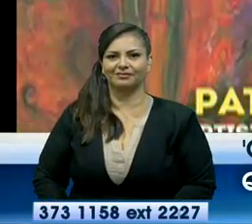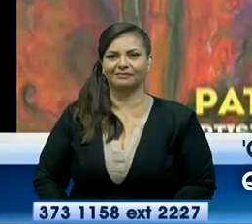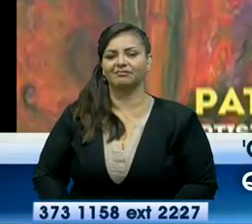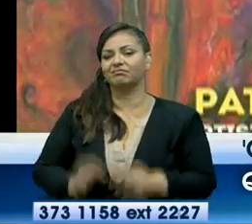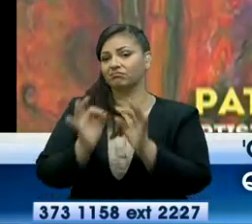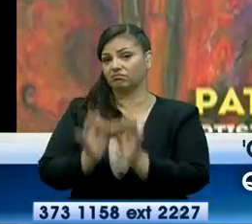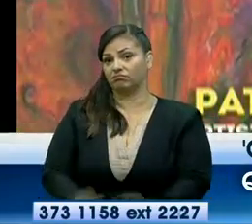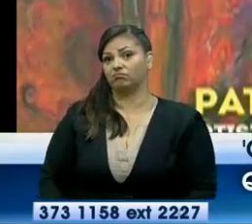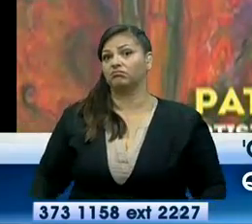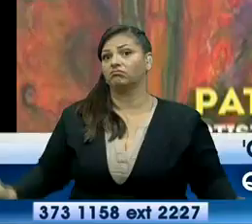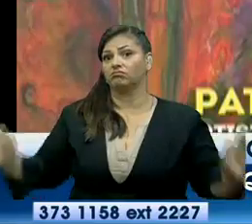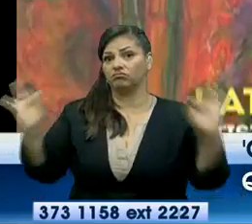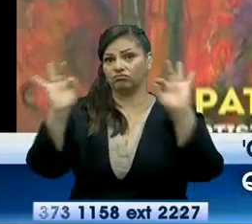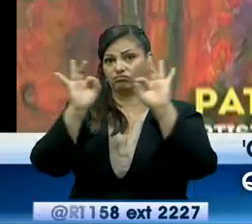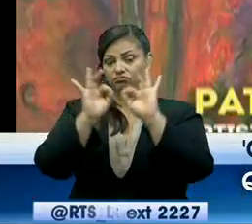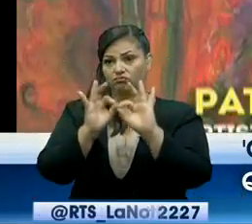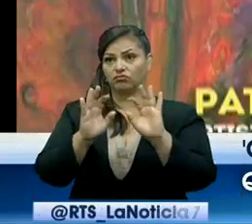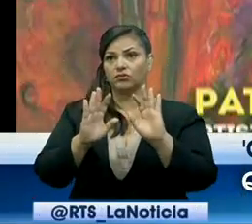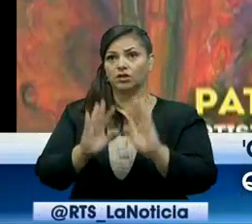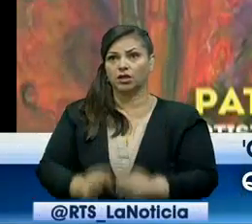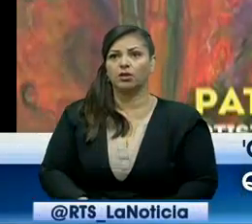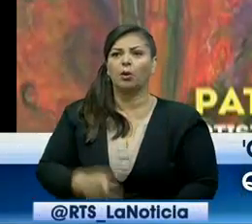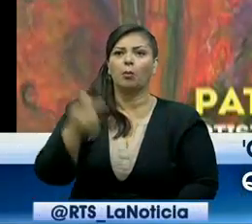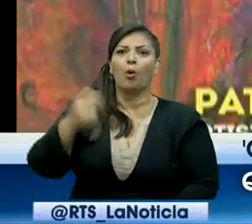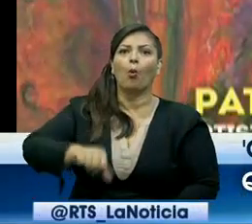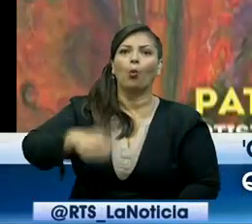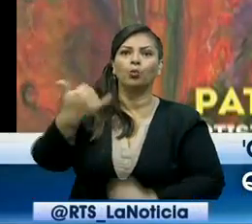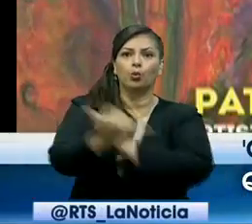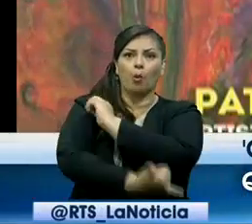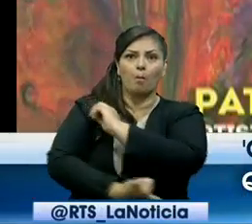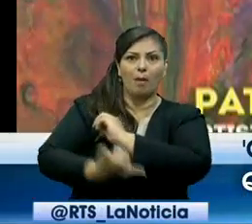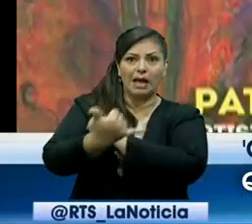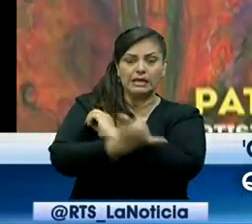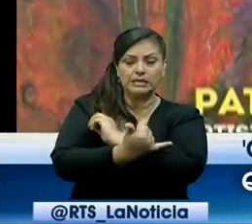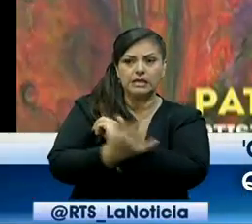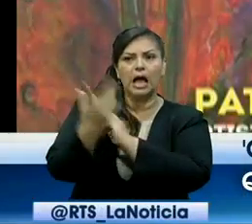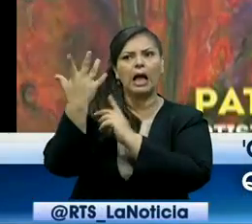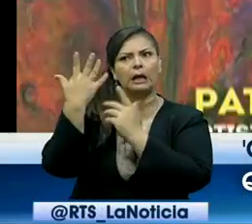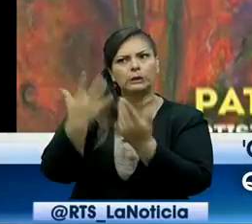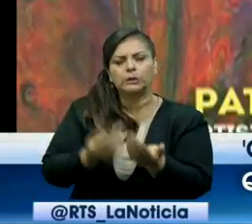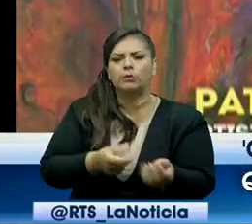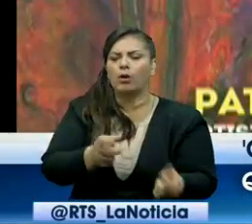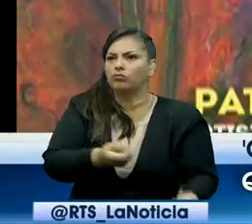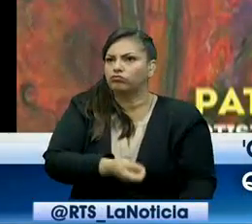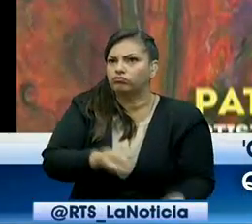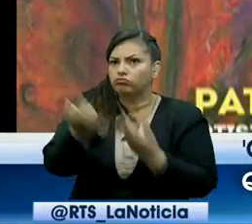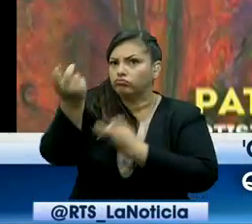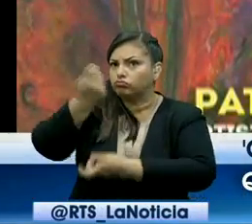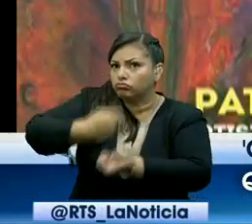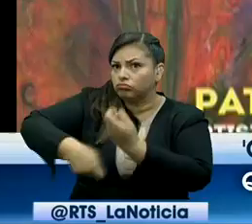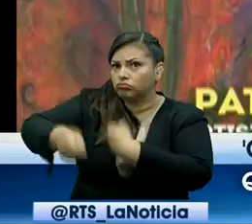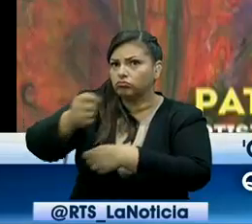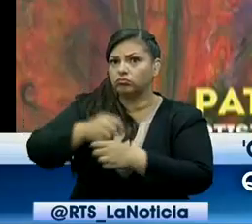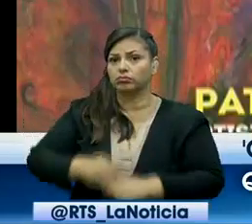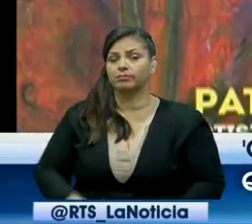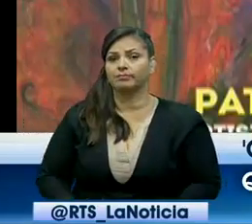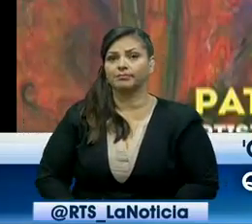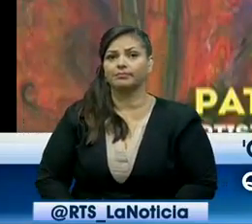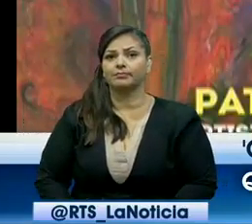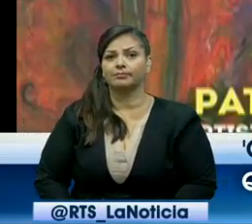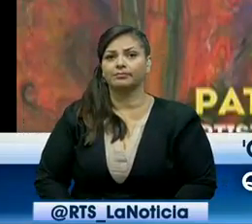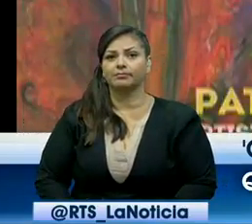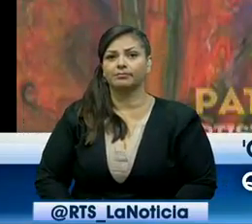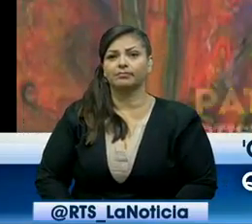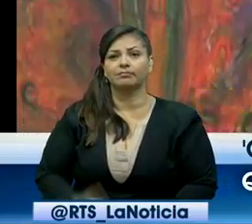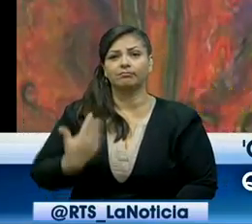relación internacional que tenía el cacao es un producto quizás por el cual más se nos conoce desde hace aproximadamente